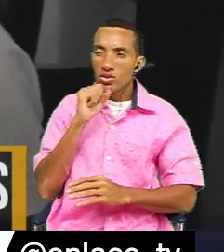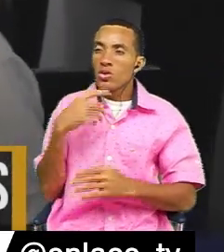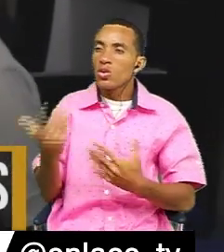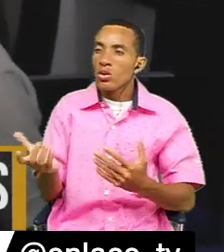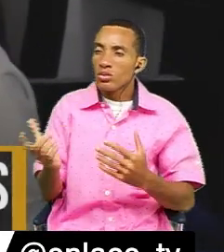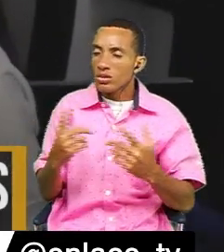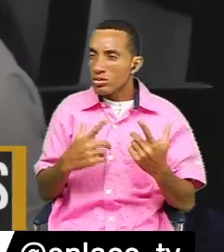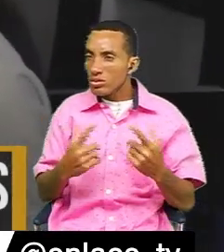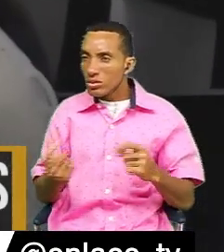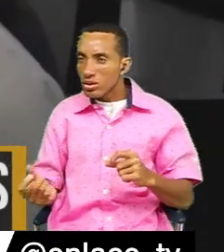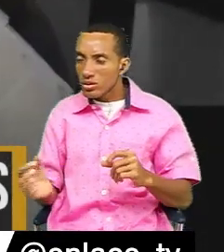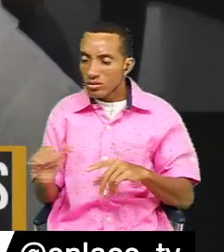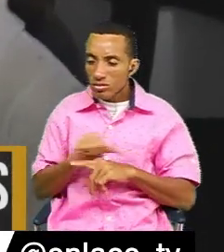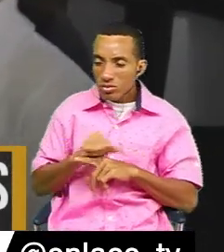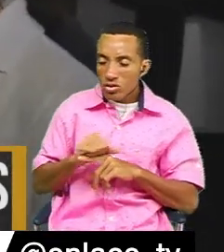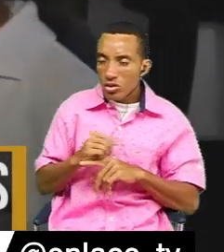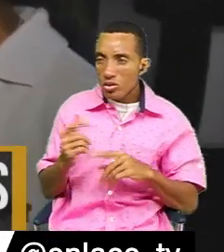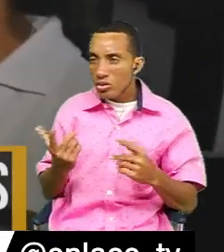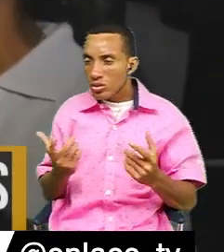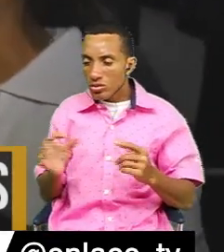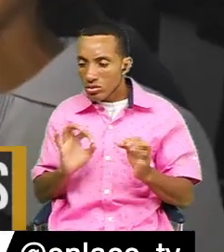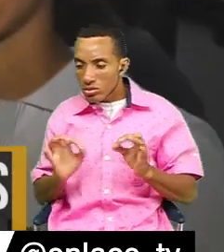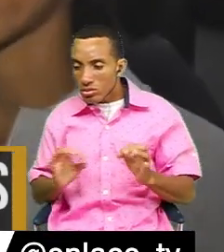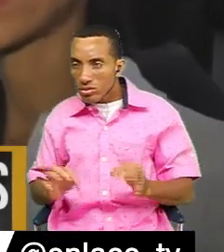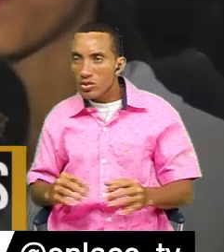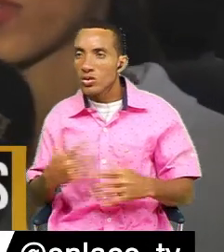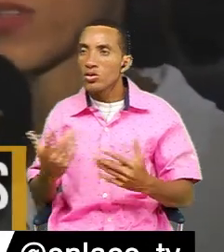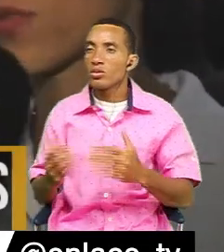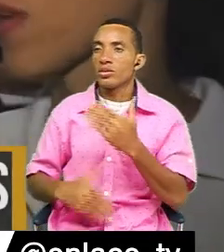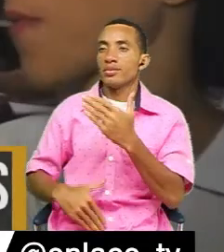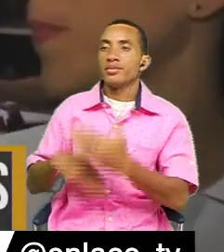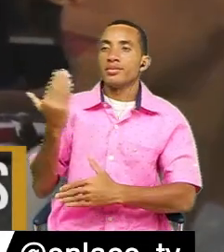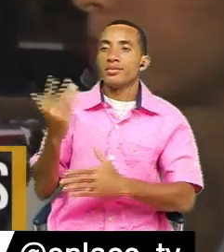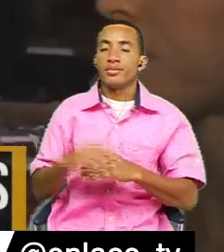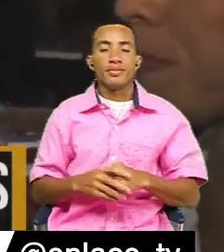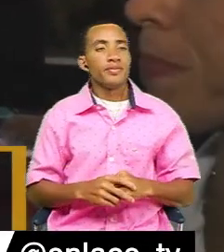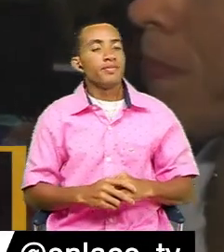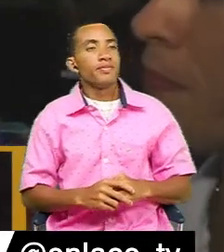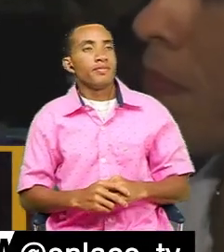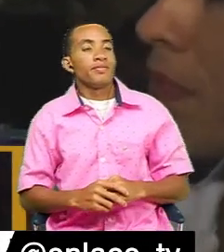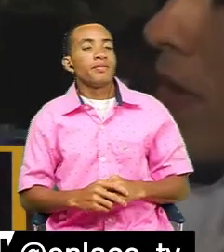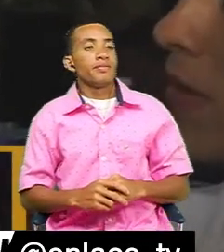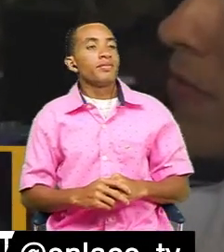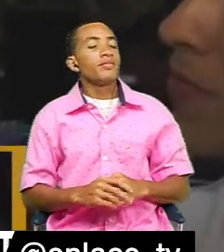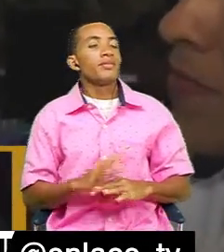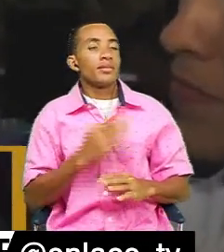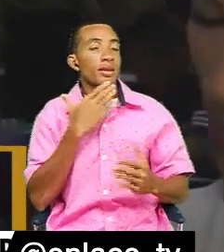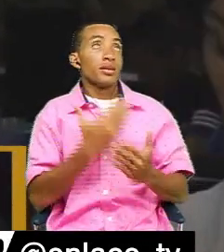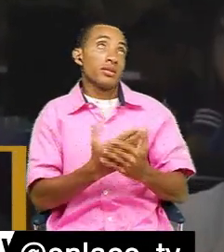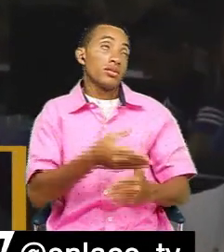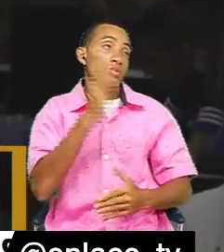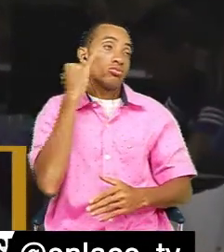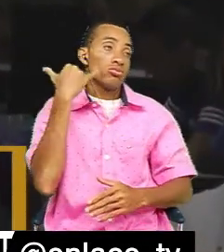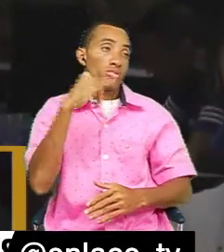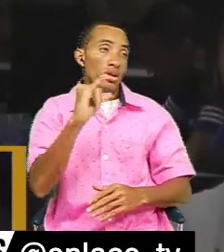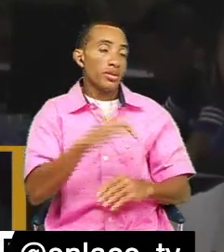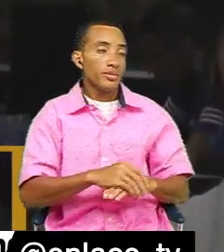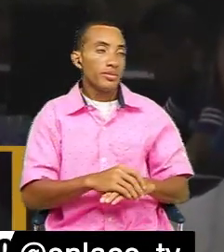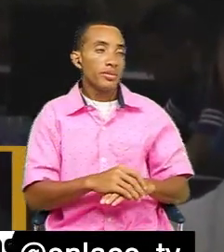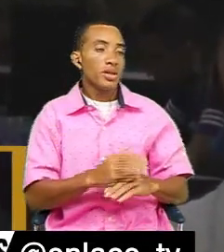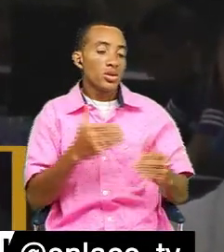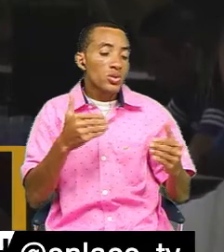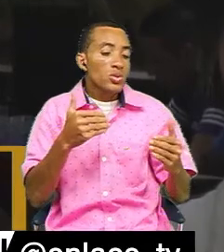preparando, cuándo va a ser precisamente el inicio de este importante torneo. Bueno, que gracias a Dios ya estamos en la recta final